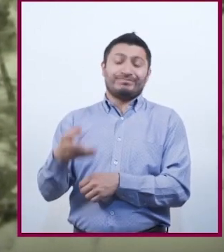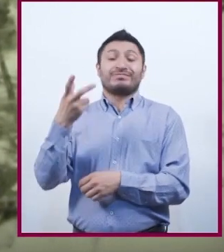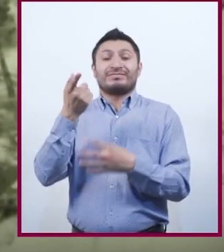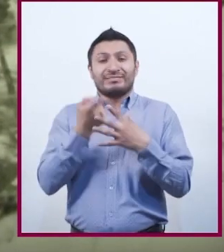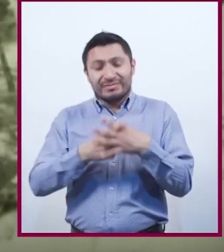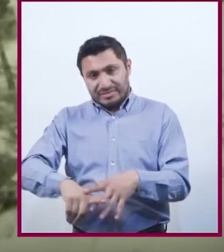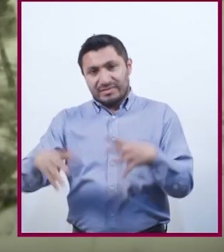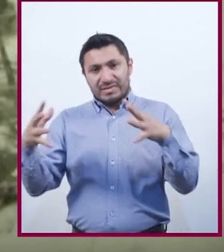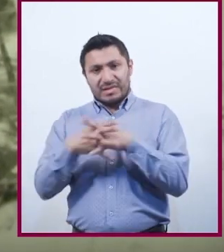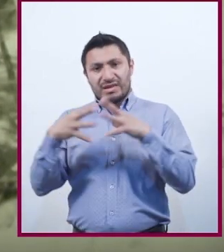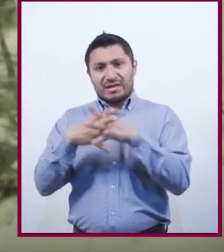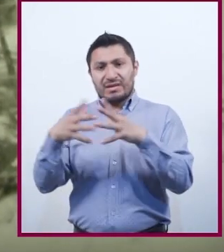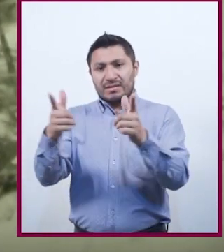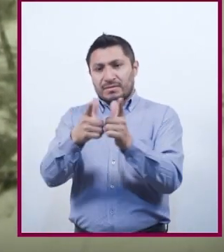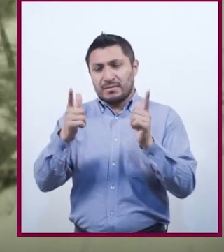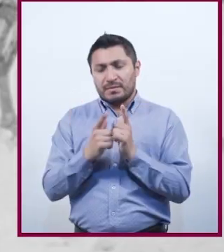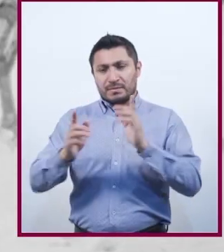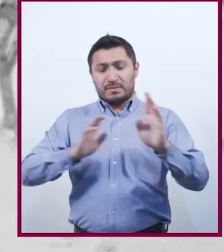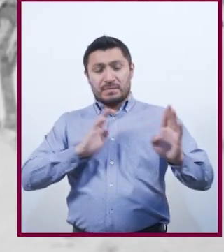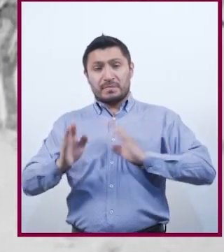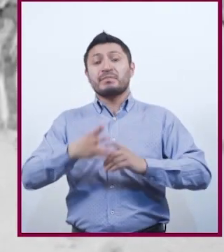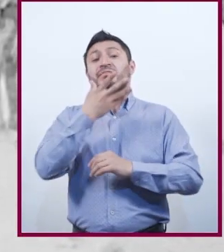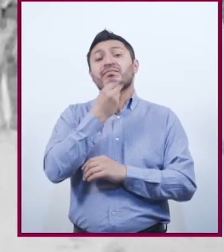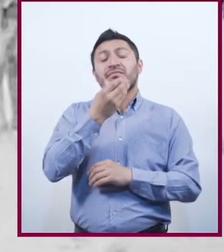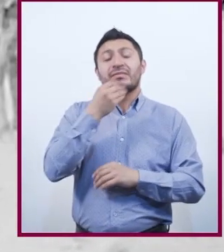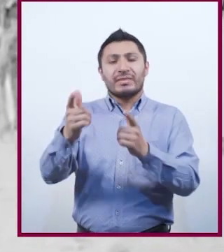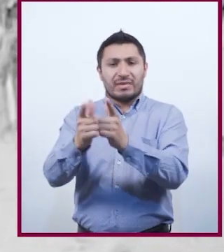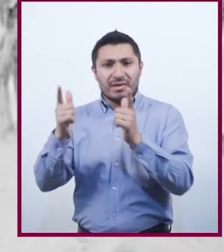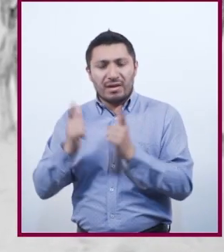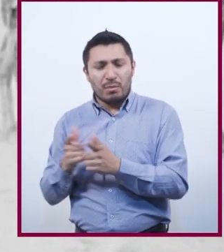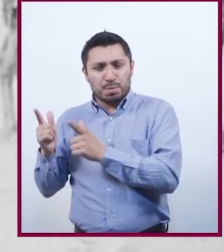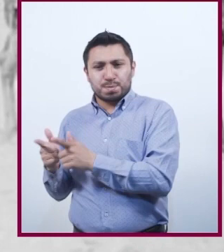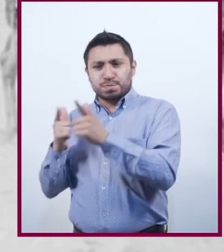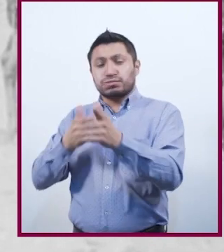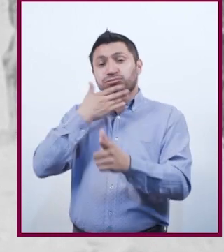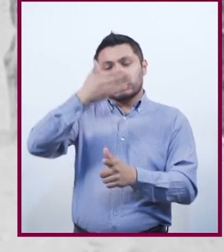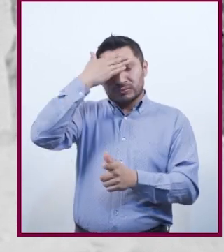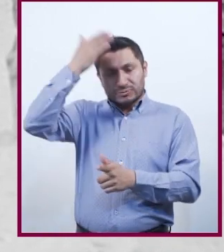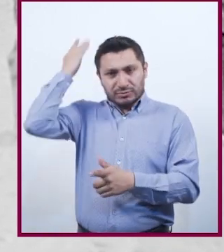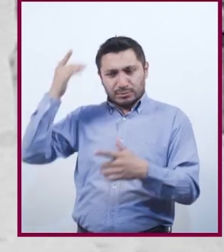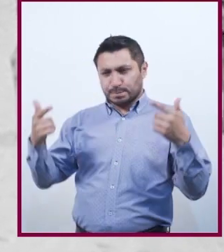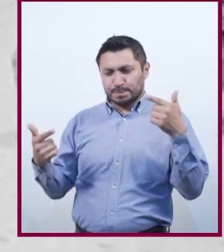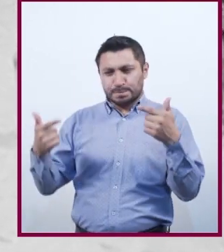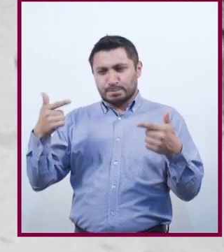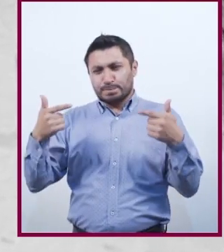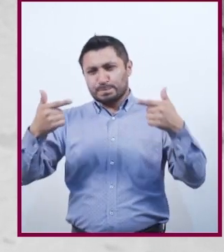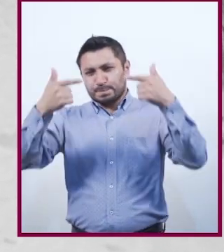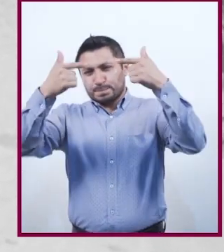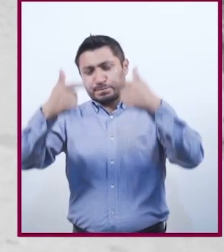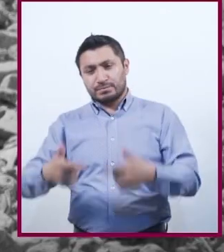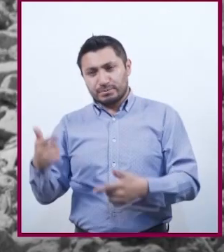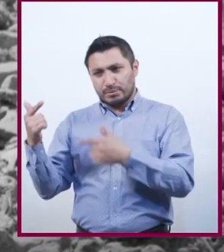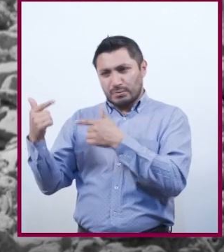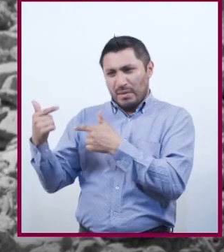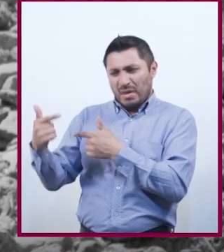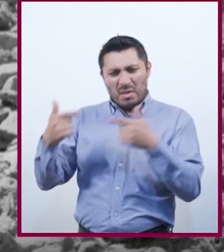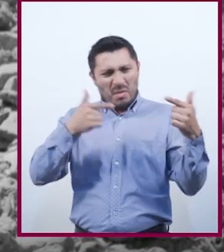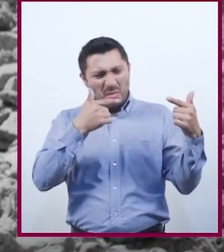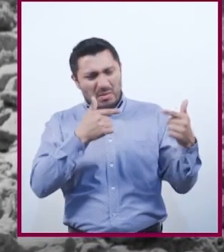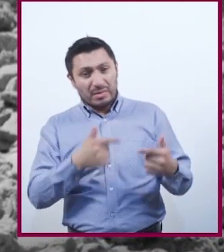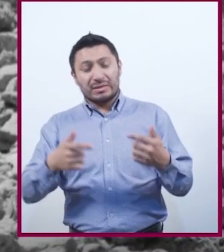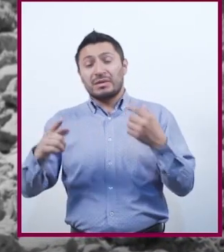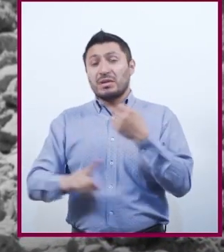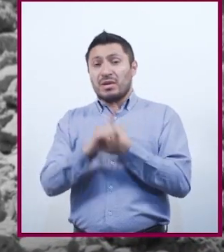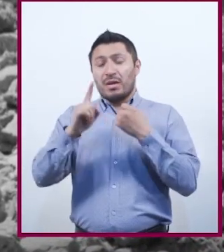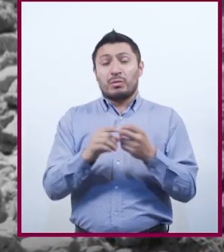como comienzan las batallas entre grupos paramilitares judíos y grupos armados árabes. Los problemas en la